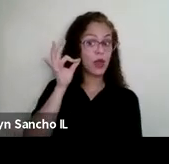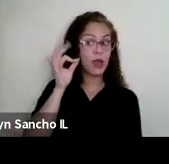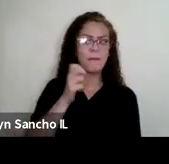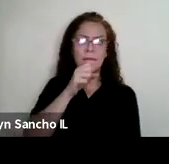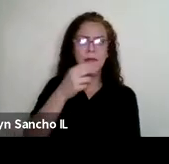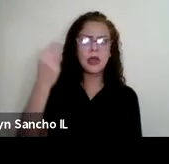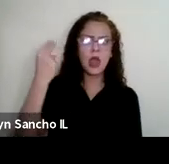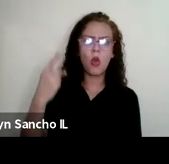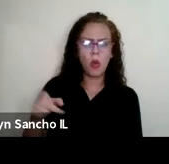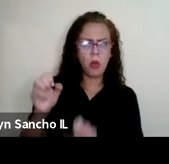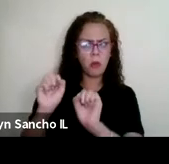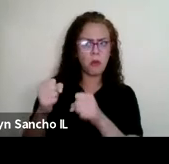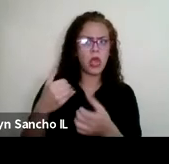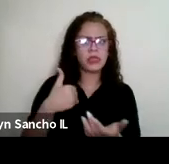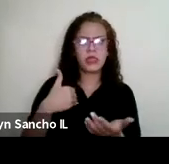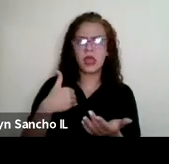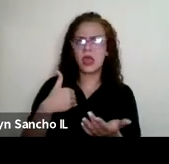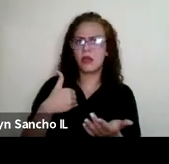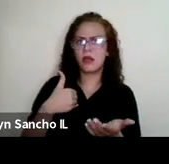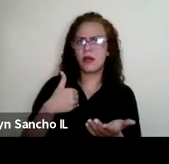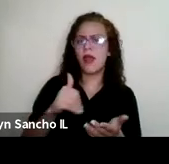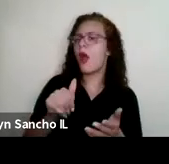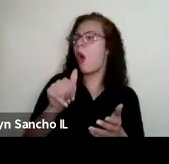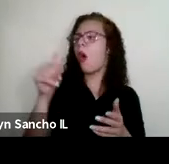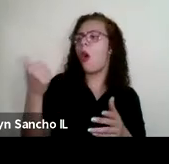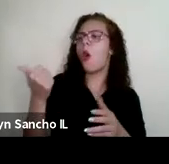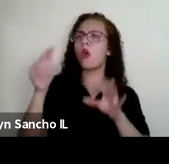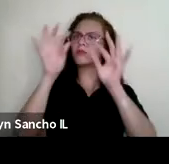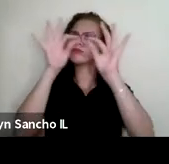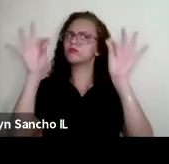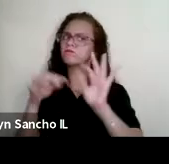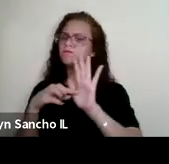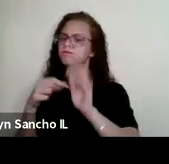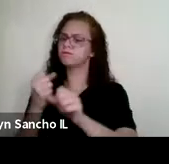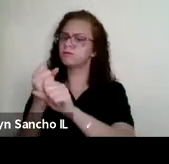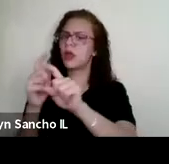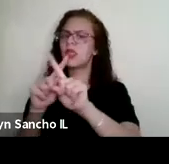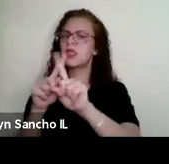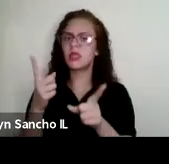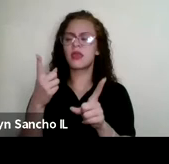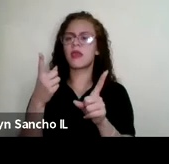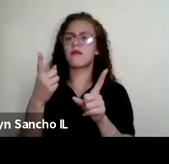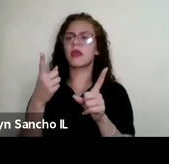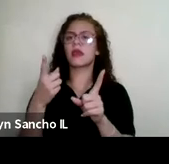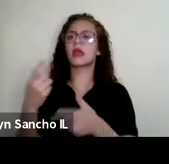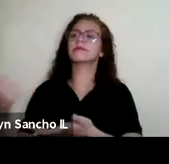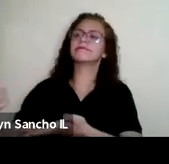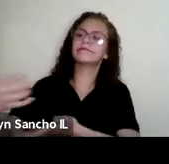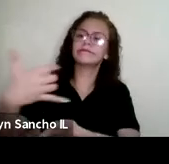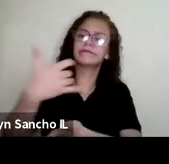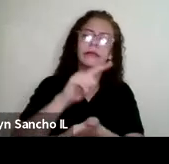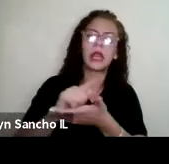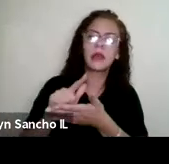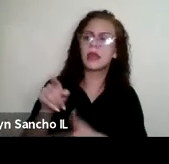prehistoria podría haber tenido otro papel distinto al de cazador, al de recolectora,